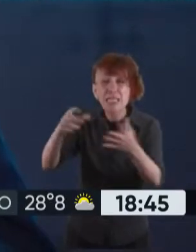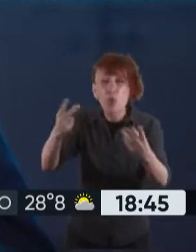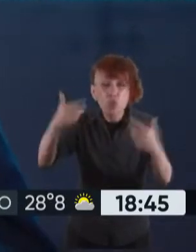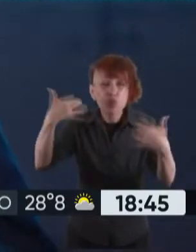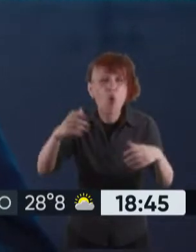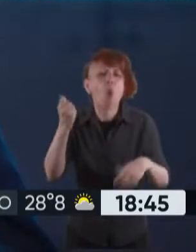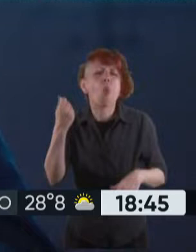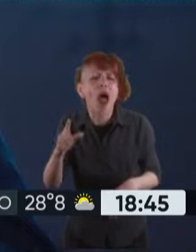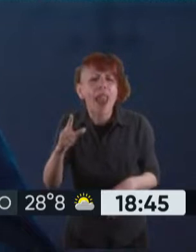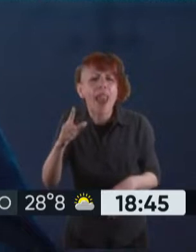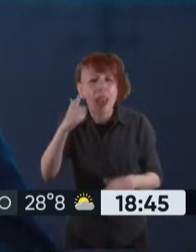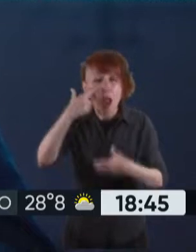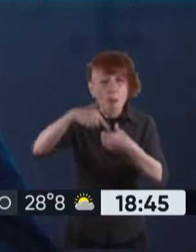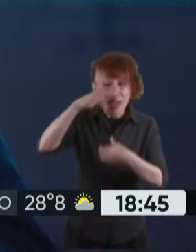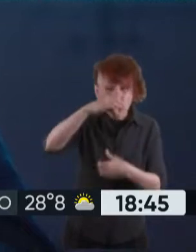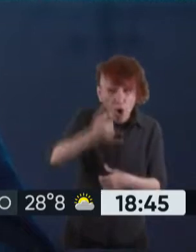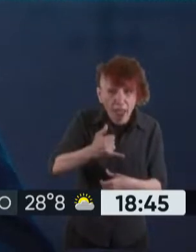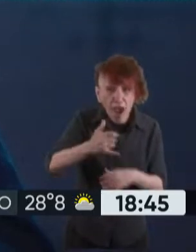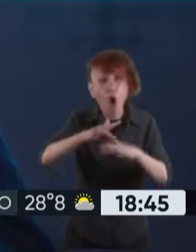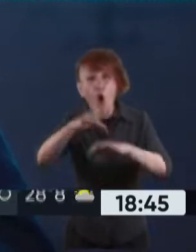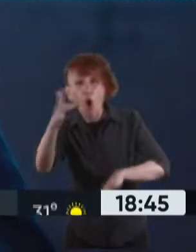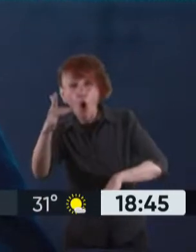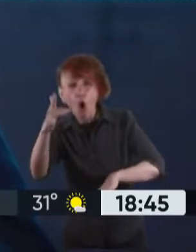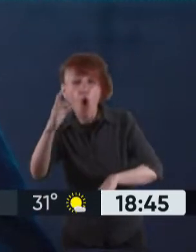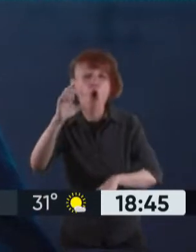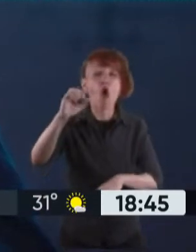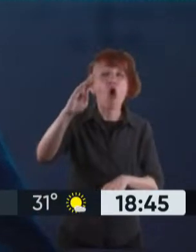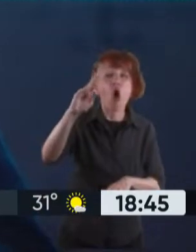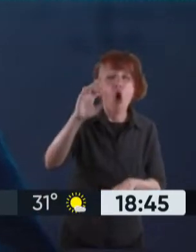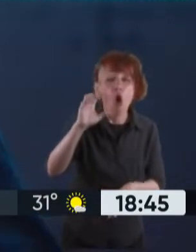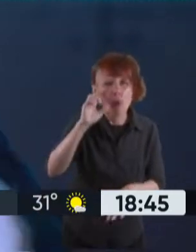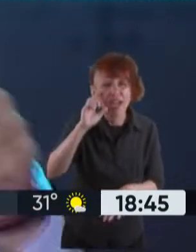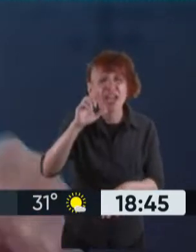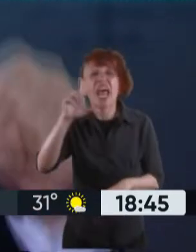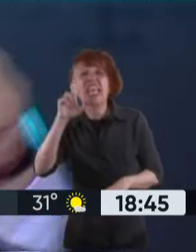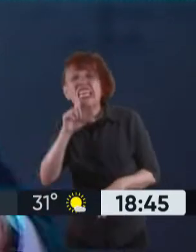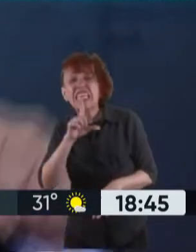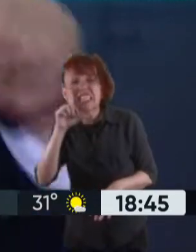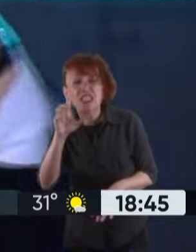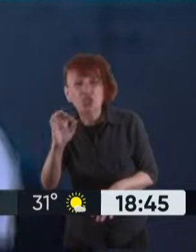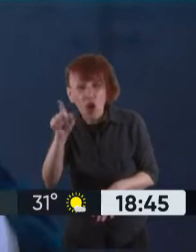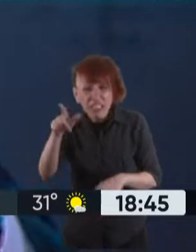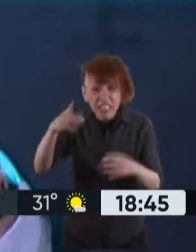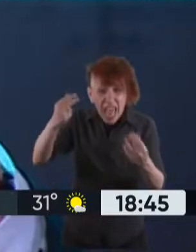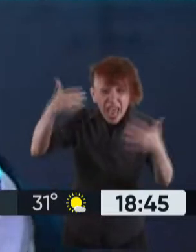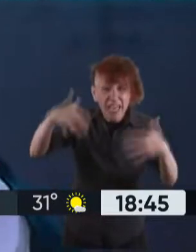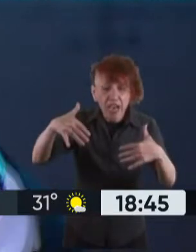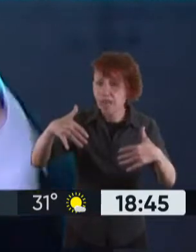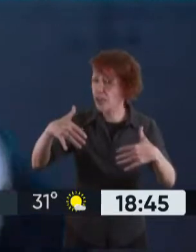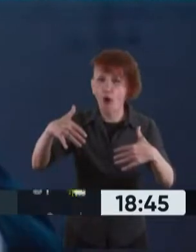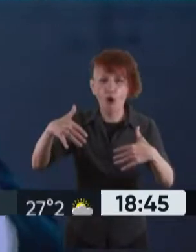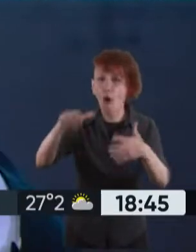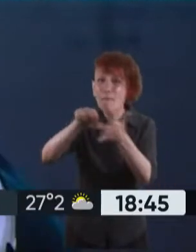son las que tienen oro, las que tienen cobre, las que tienen litio, son las que tienen la tecnología